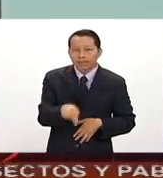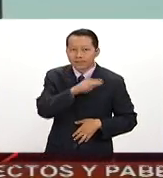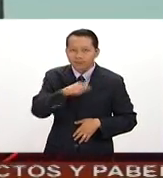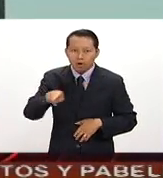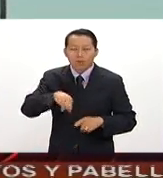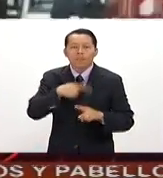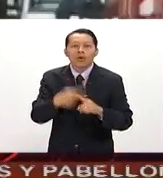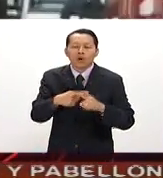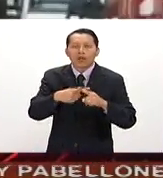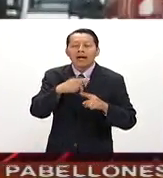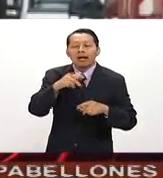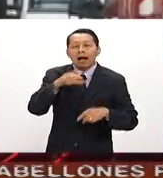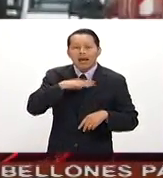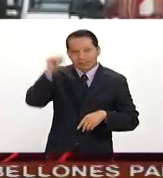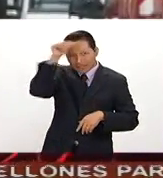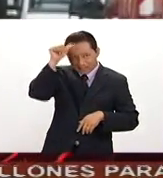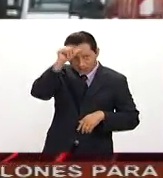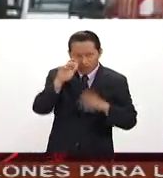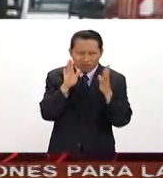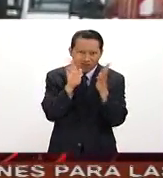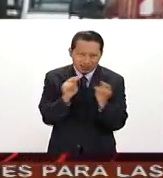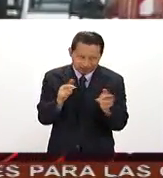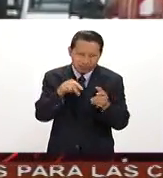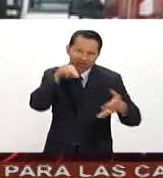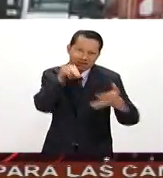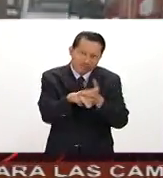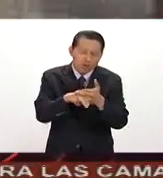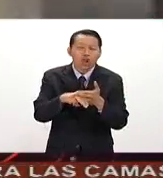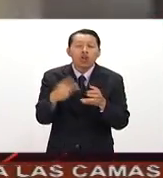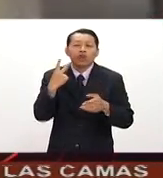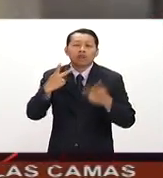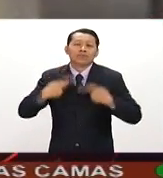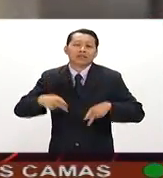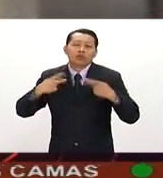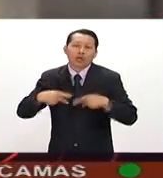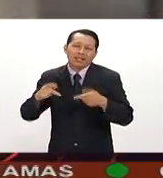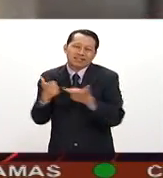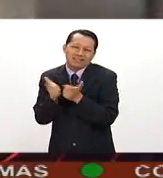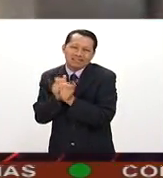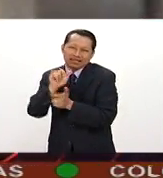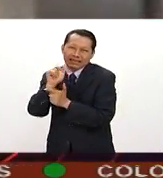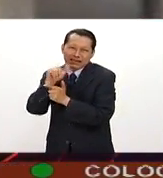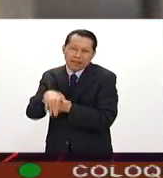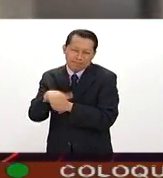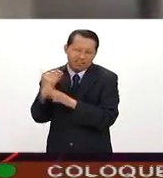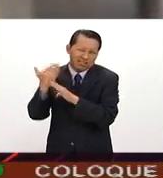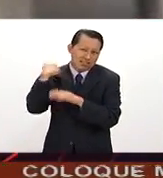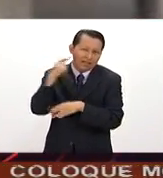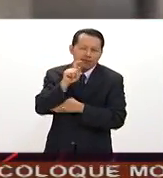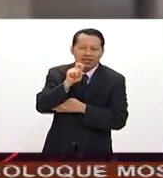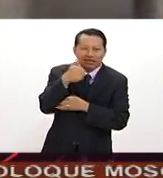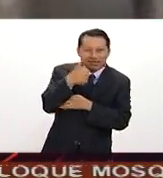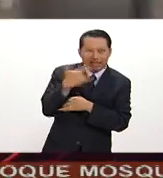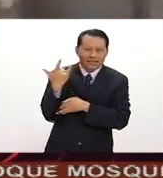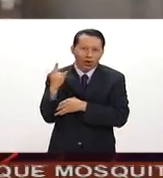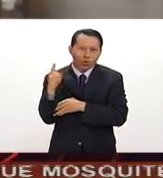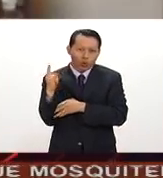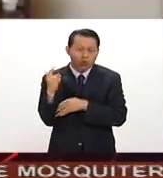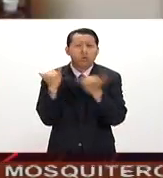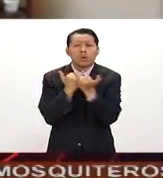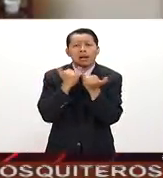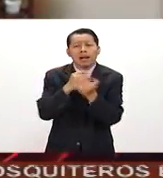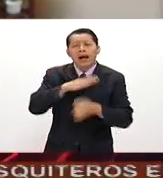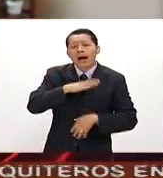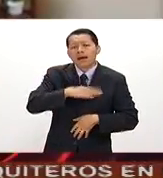Jacques Hamel, párroco francés asesinado por 2 extremistas islámicos en Normandía el pasado 26 de julio. Se